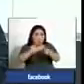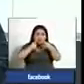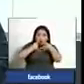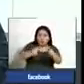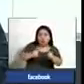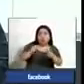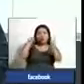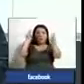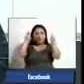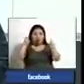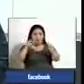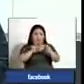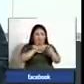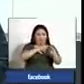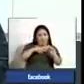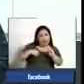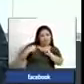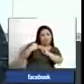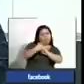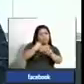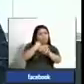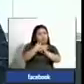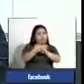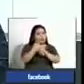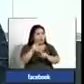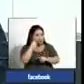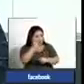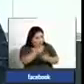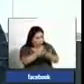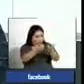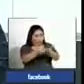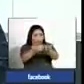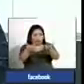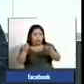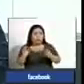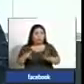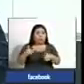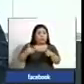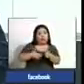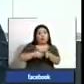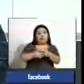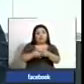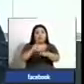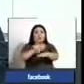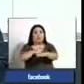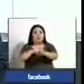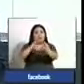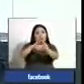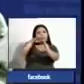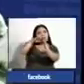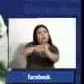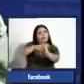intrafamiliar. Estas instituciones reportan que estos hechos están incrementando desde el inicio, desde la cuarentena.